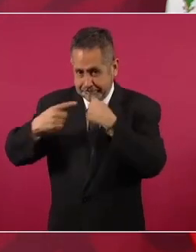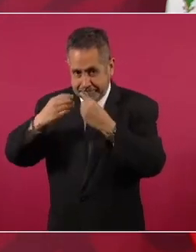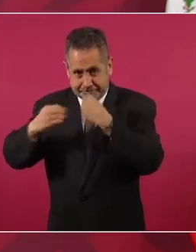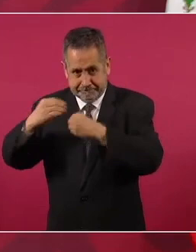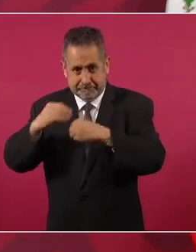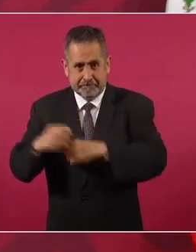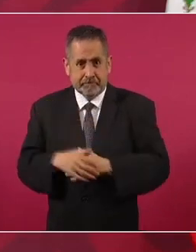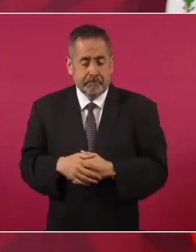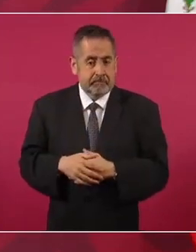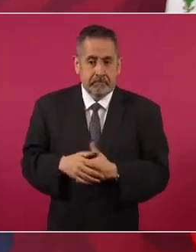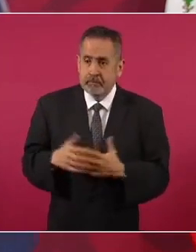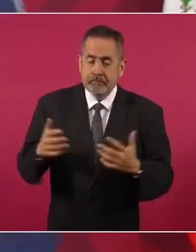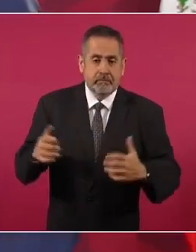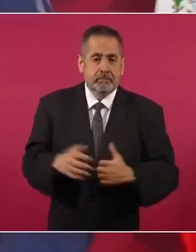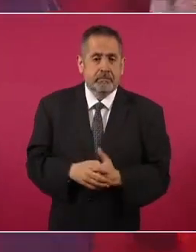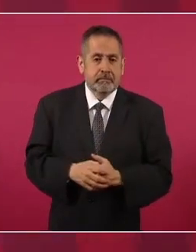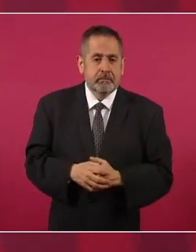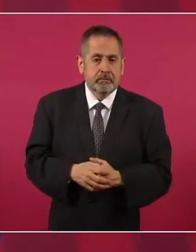dice,